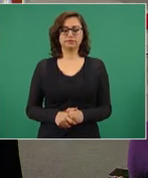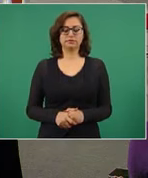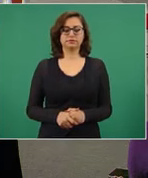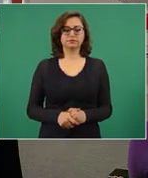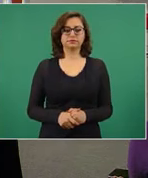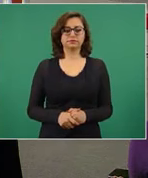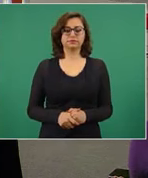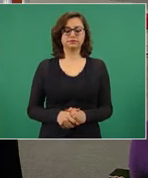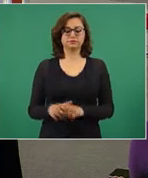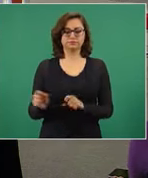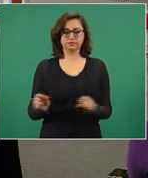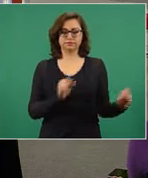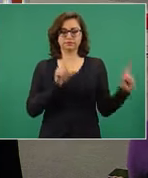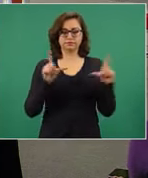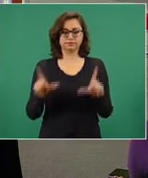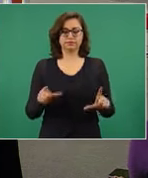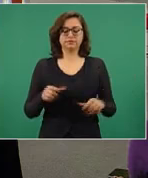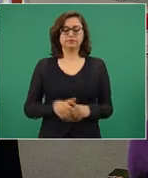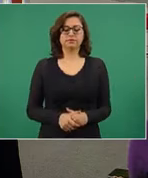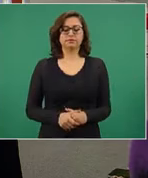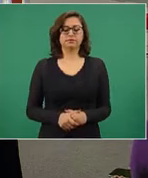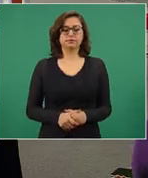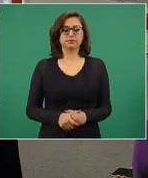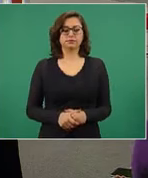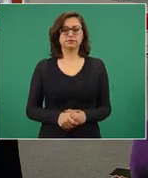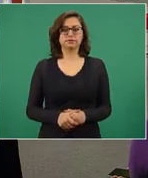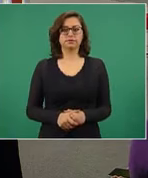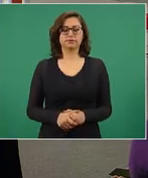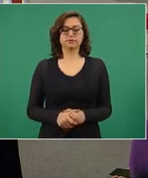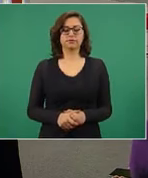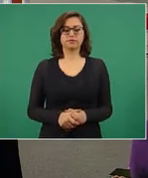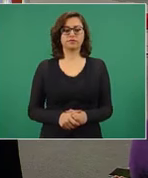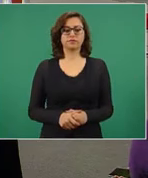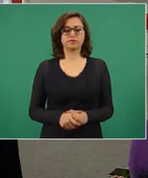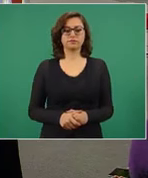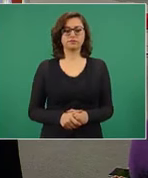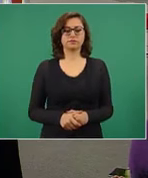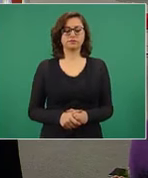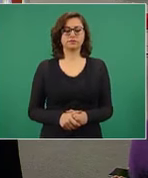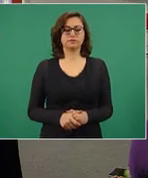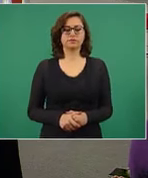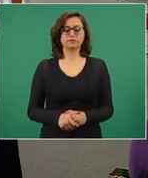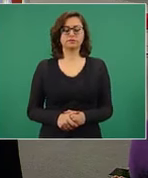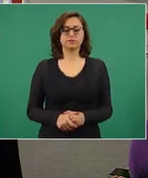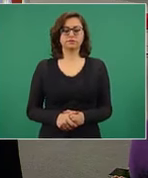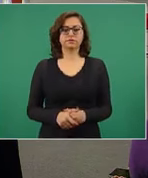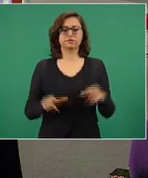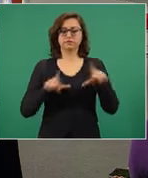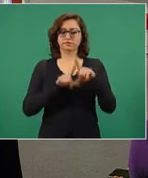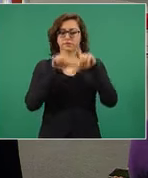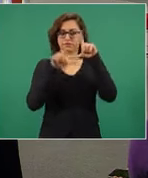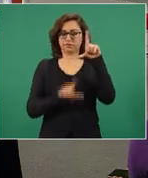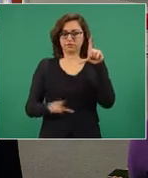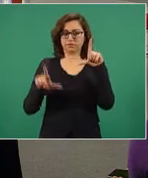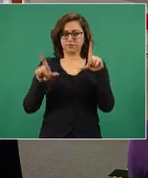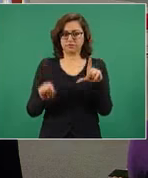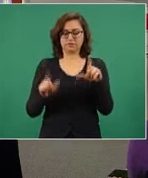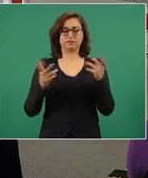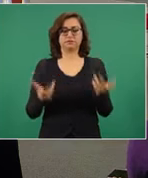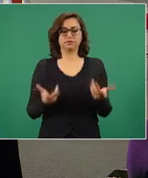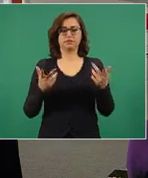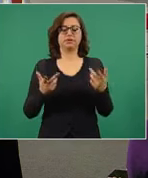Adelante. Bien, continuando con la información sobre el personal desplegado en el territorio nacional cumpliendo